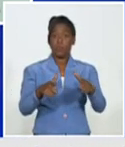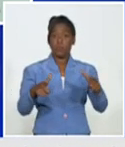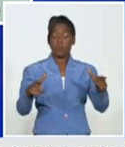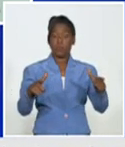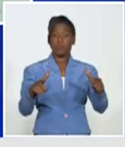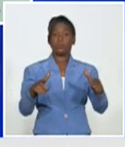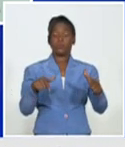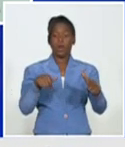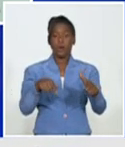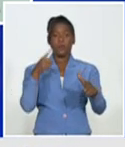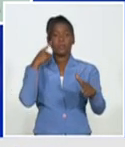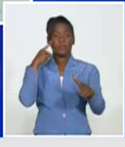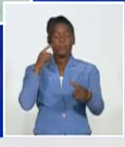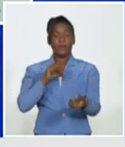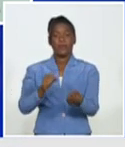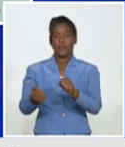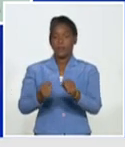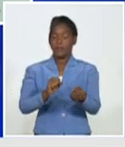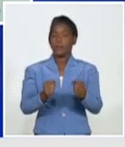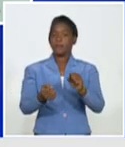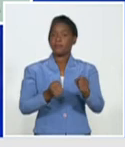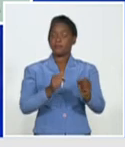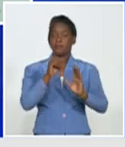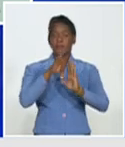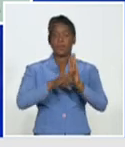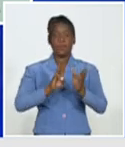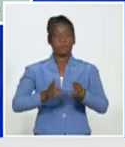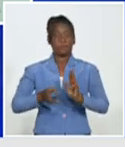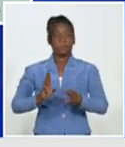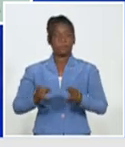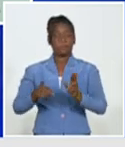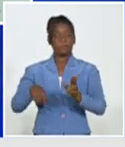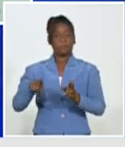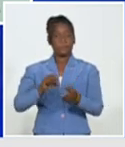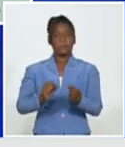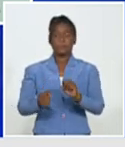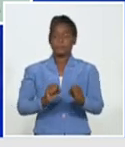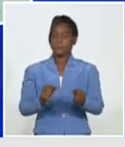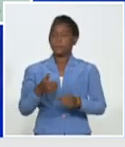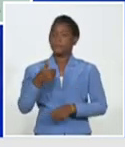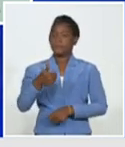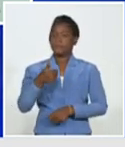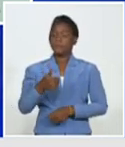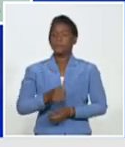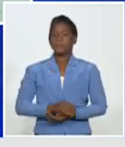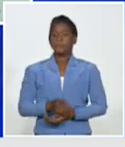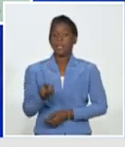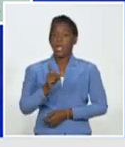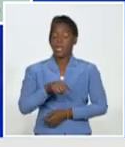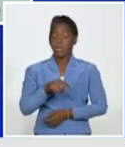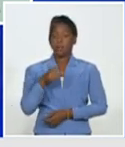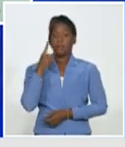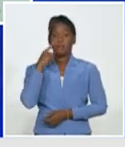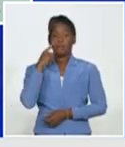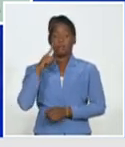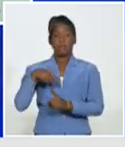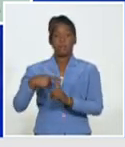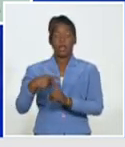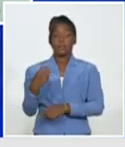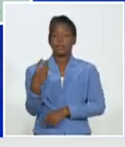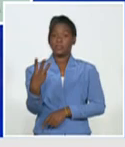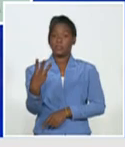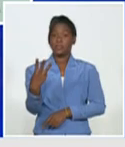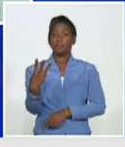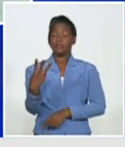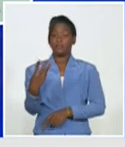está demostrando que con las acciones van controlando la transmisión. Ayer 3 más que el día anterior, pero